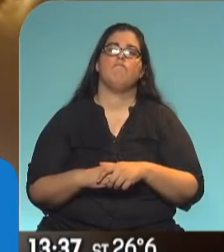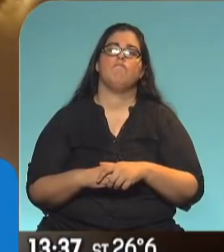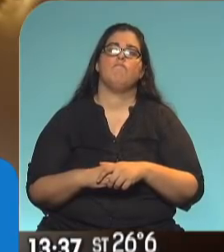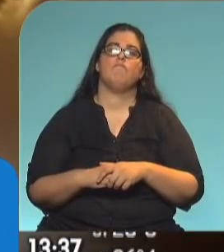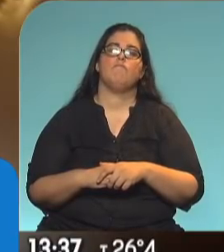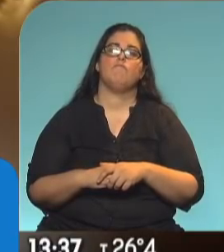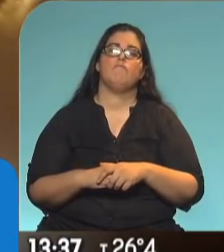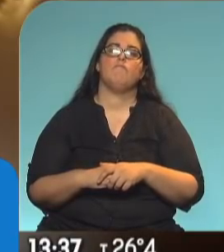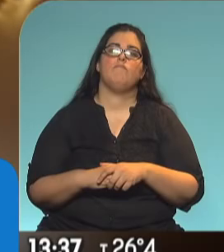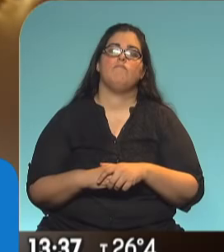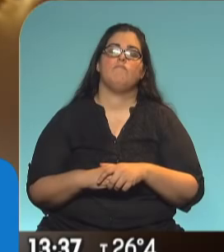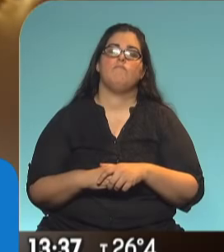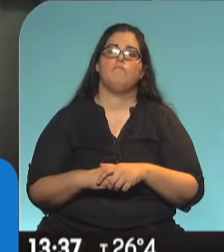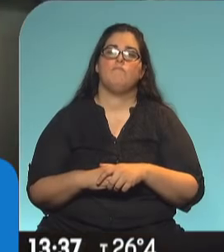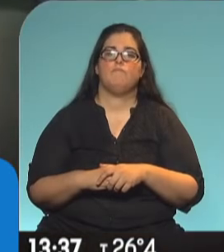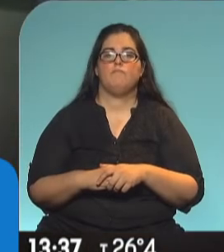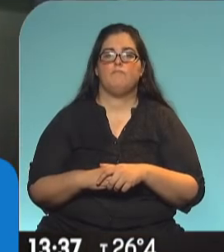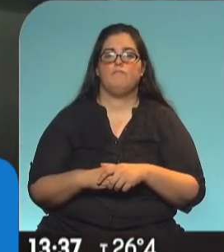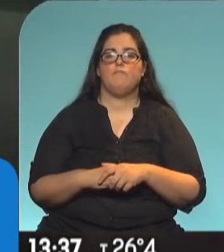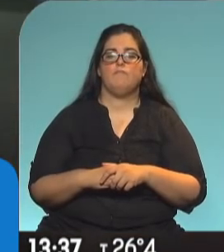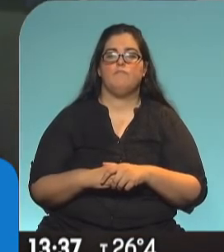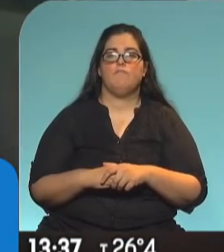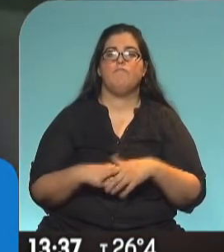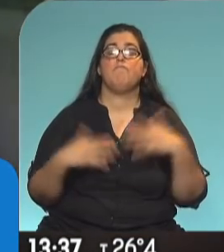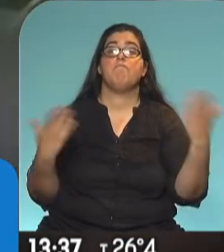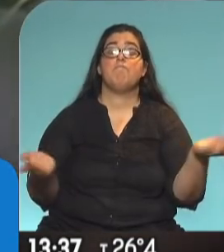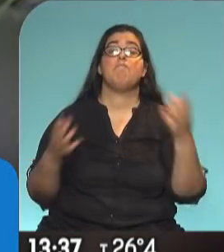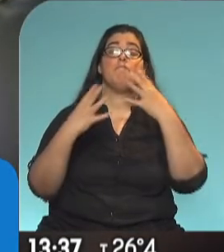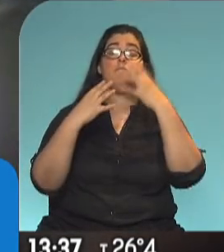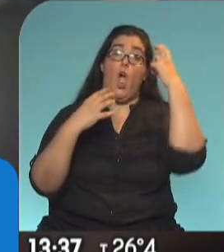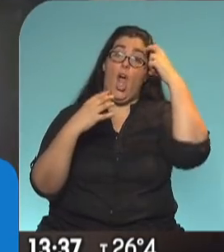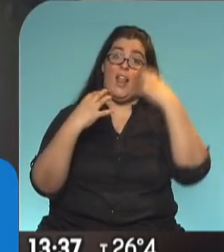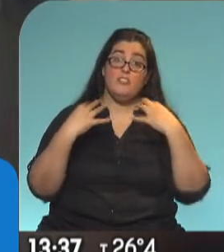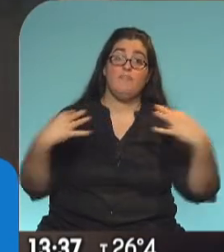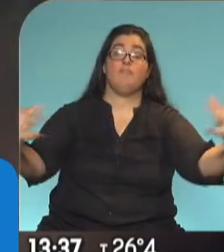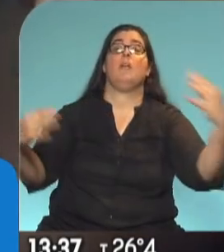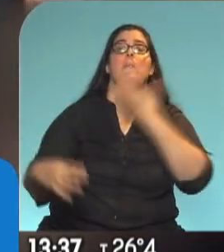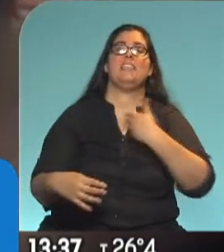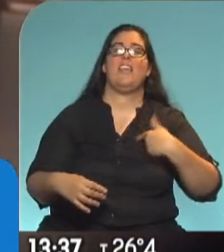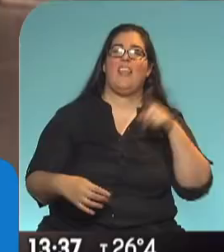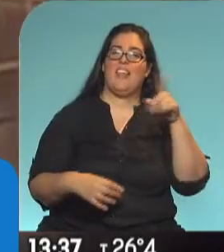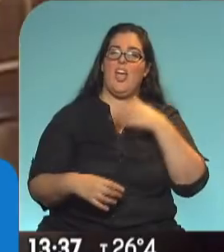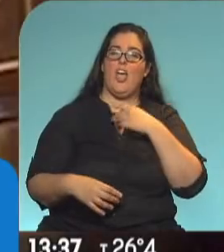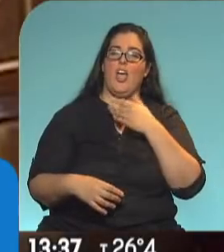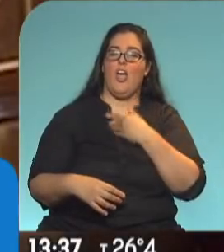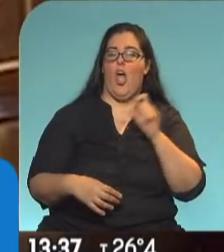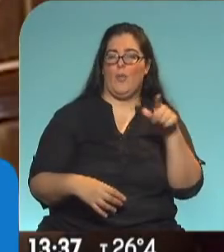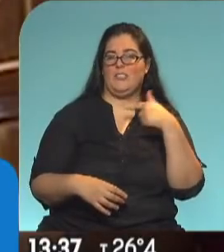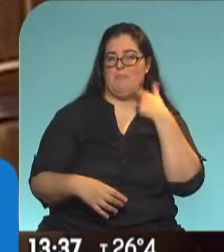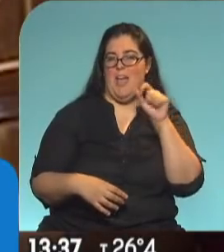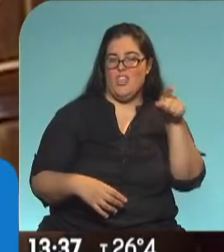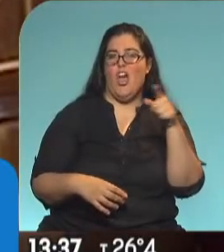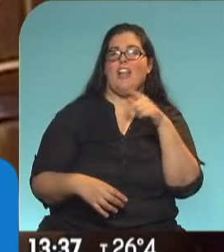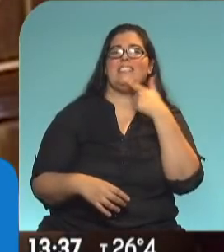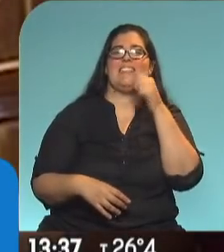autonómicos endurecer ese plan de Navidad. Ante el Pleno del Congreso, el presidente del gobierno español, Pedro Sánchez, elogió